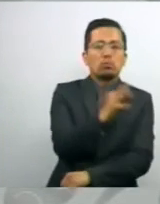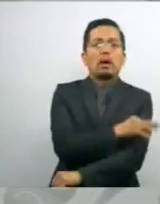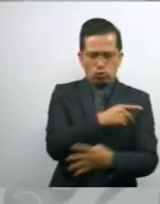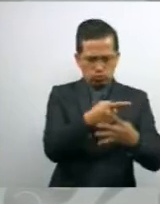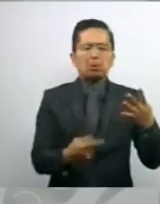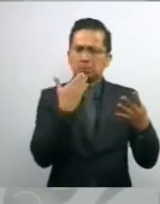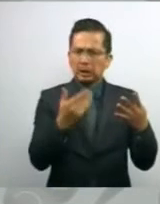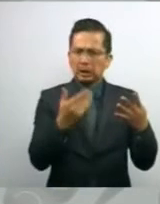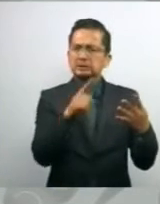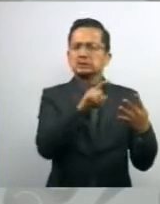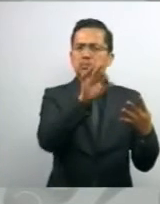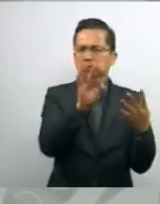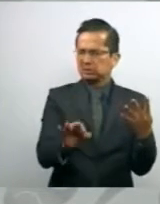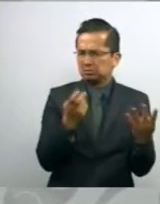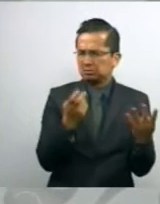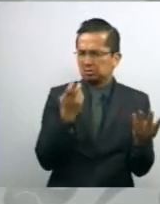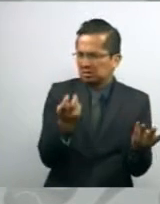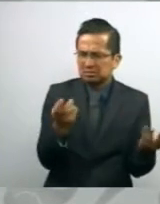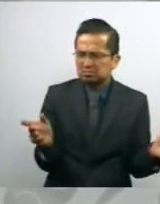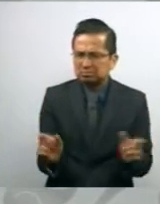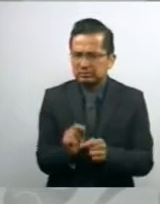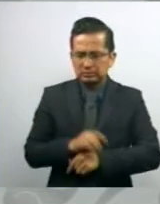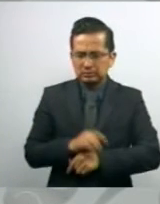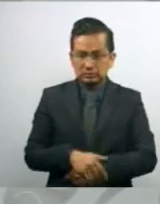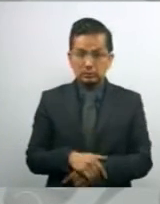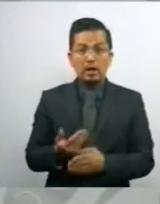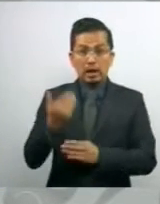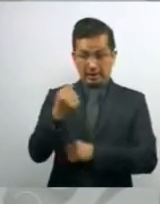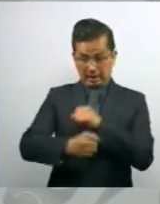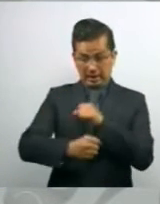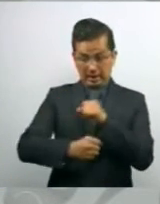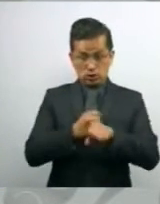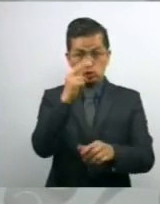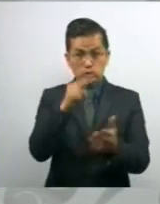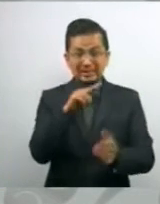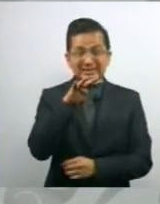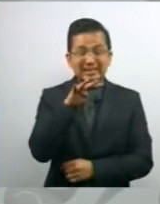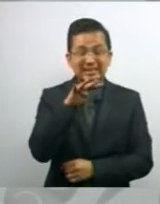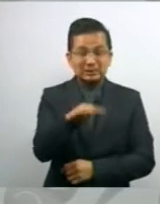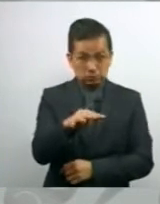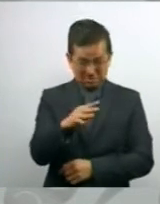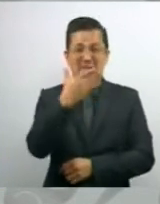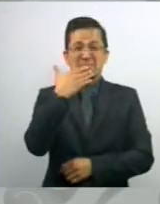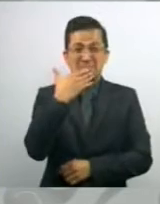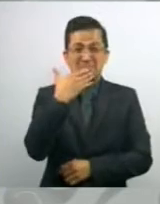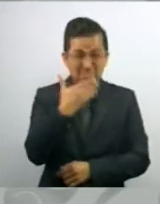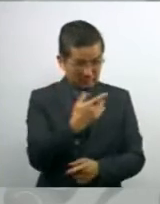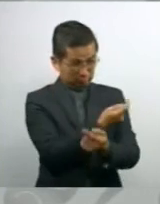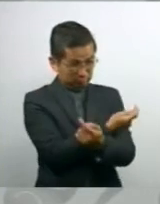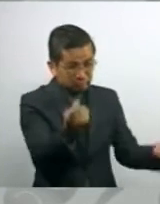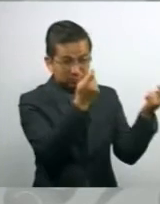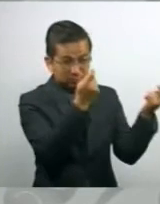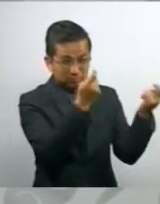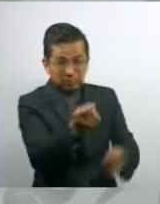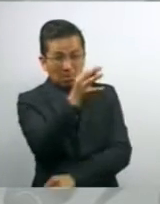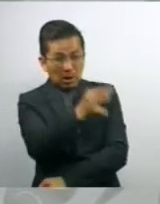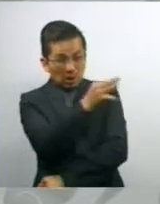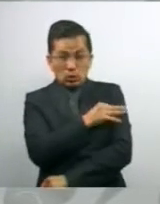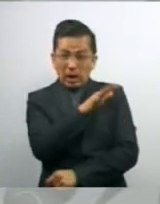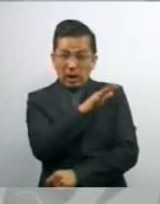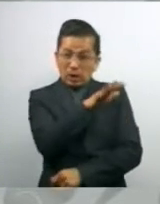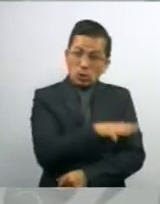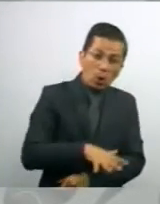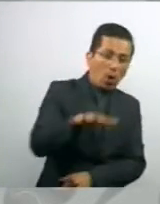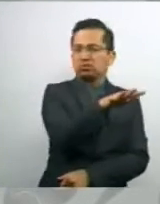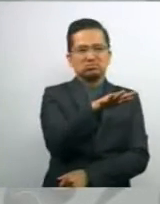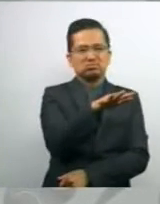el 2019 se viene padeciendo de un desabasto de vacunas por no hacer las compras correctas. Otro